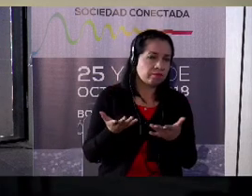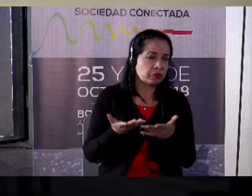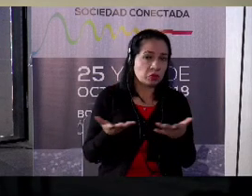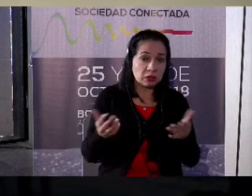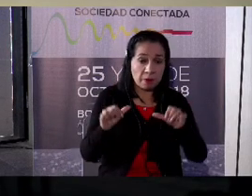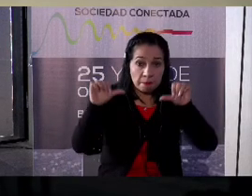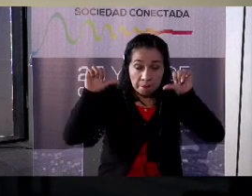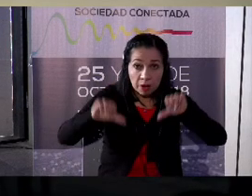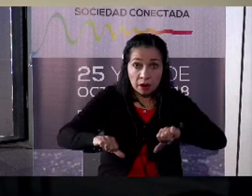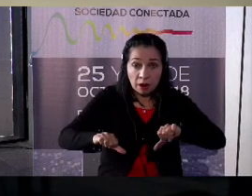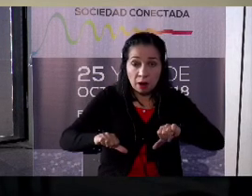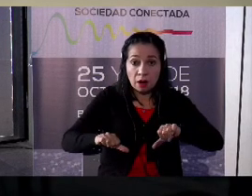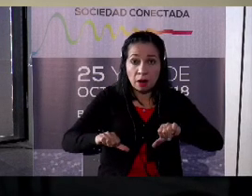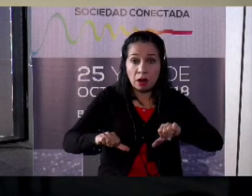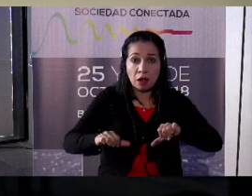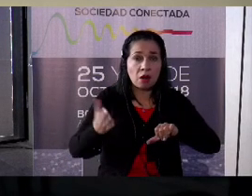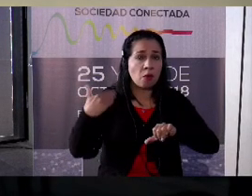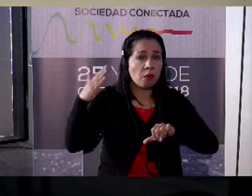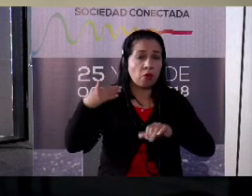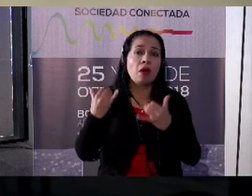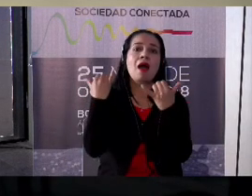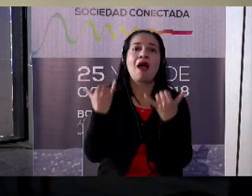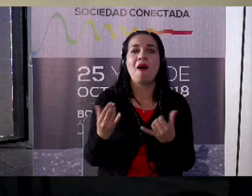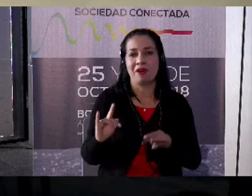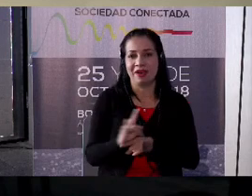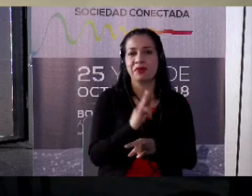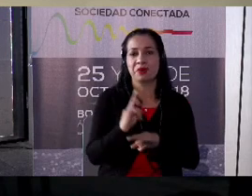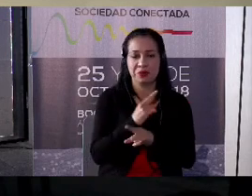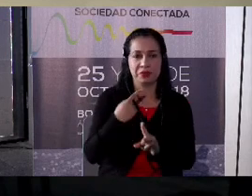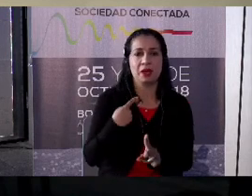tiene un uso positivo